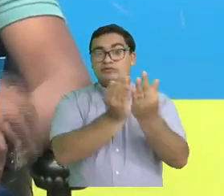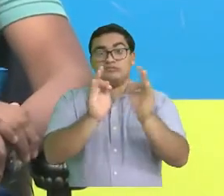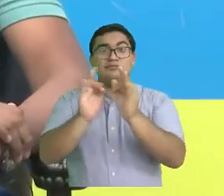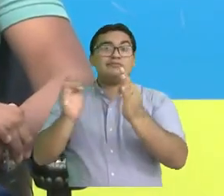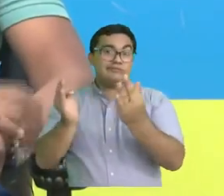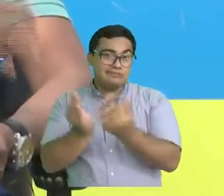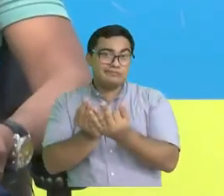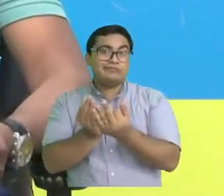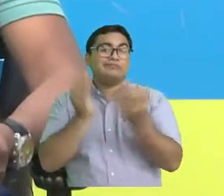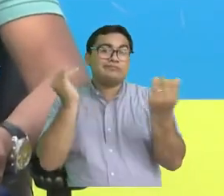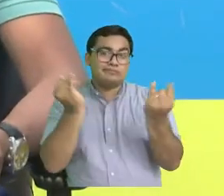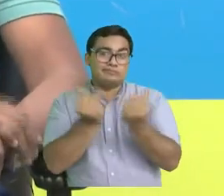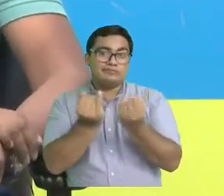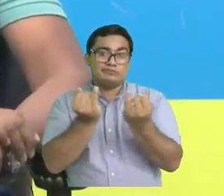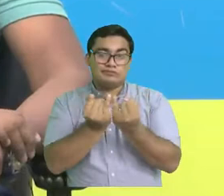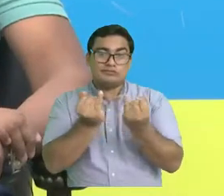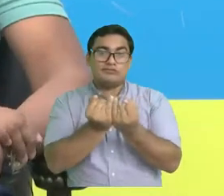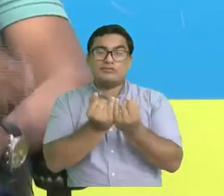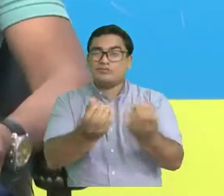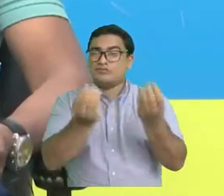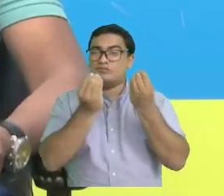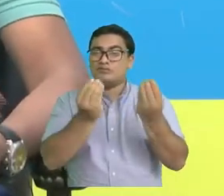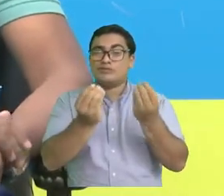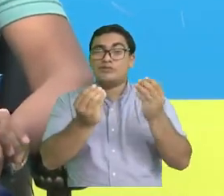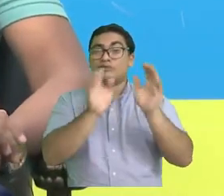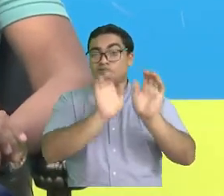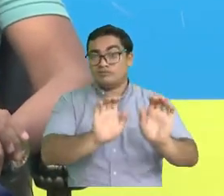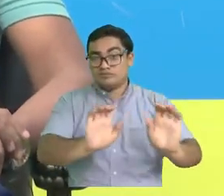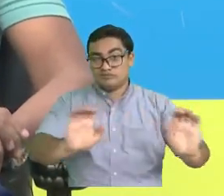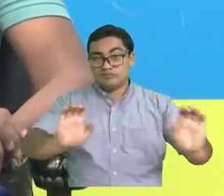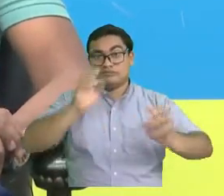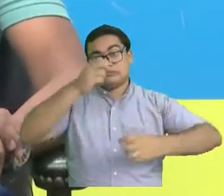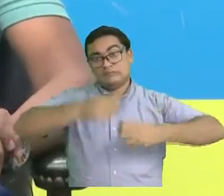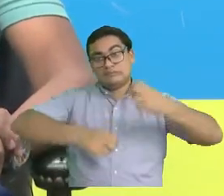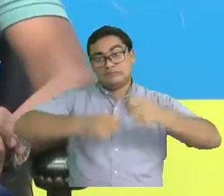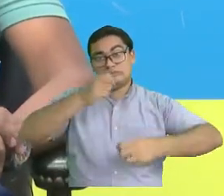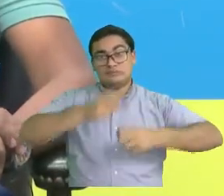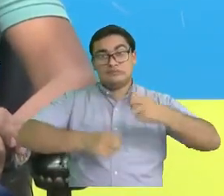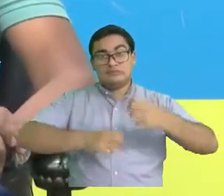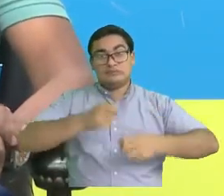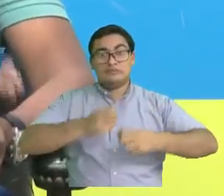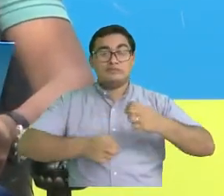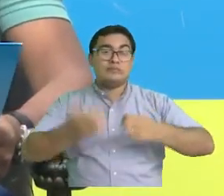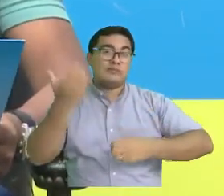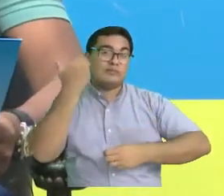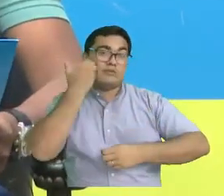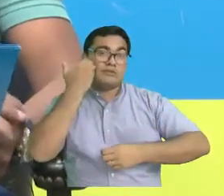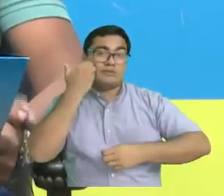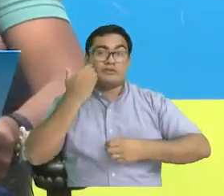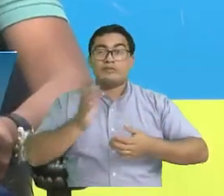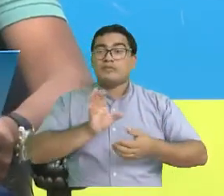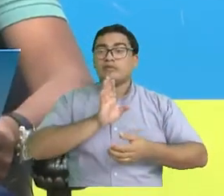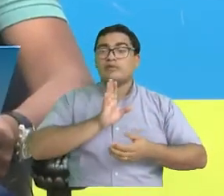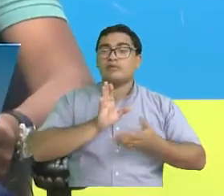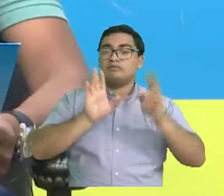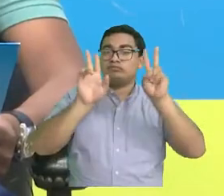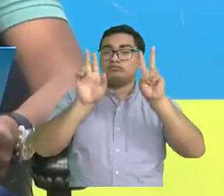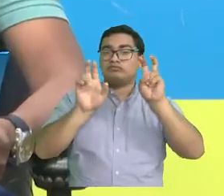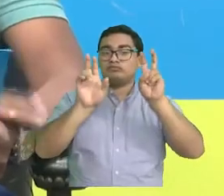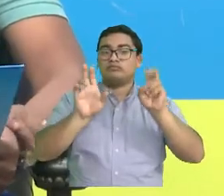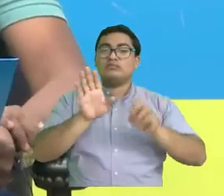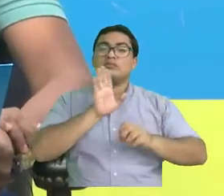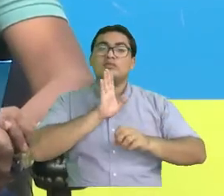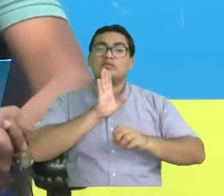está incluida en ese grupo de millones y millones que afecta este síndrome a nivel mundial. Para hablar de este tema, el trastorno